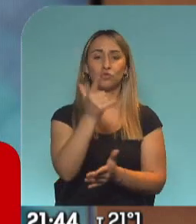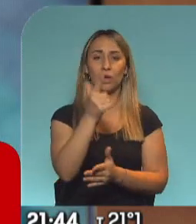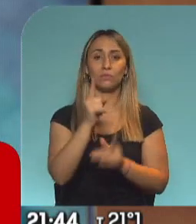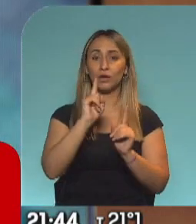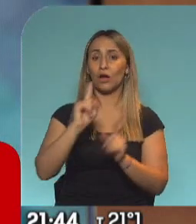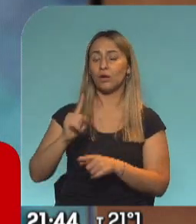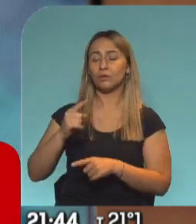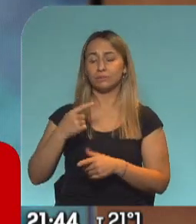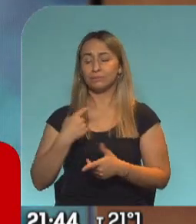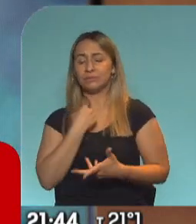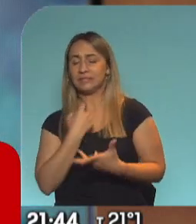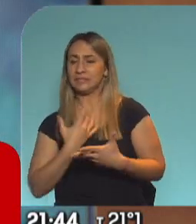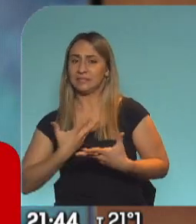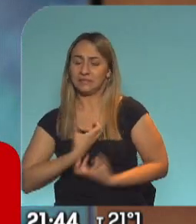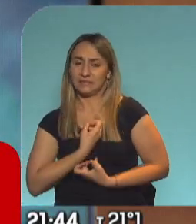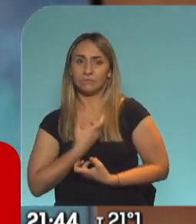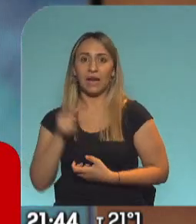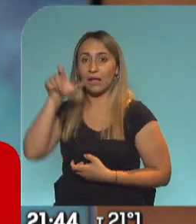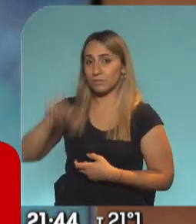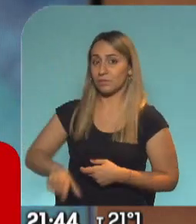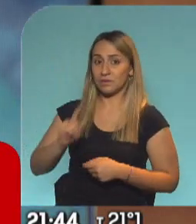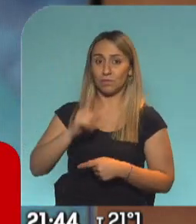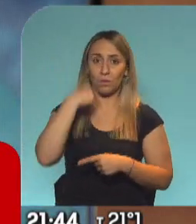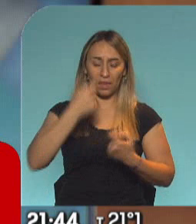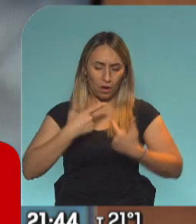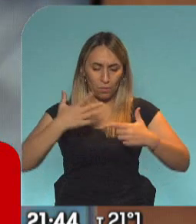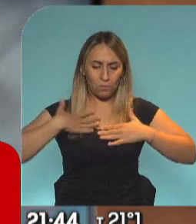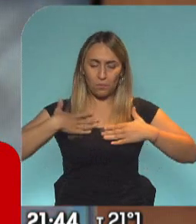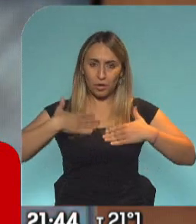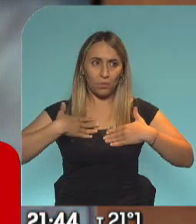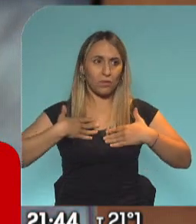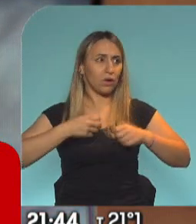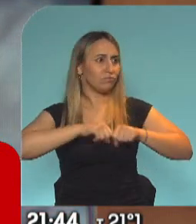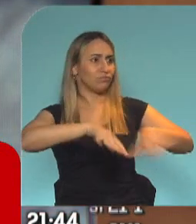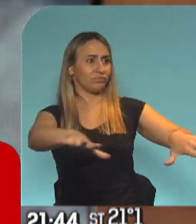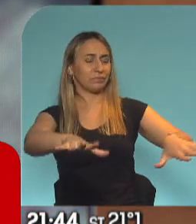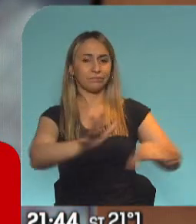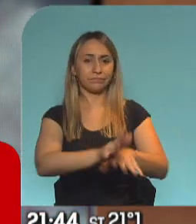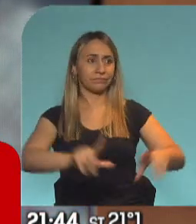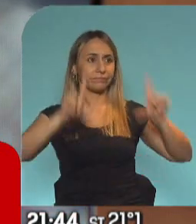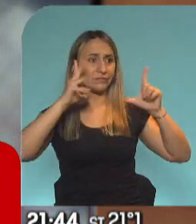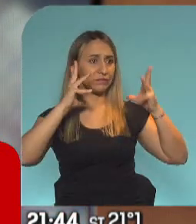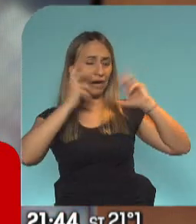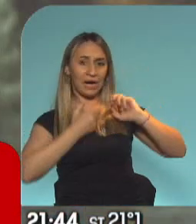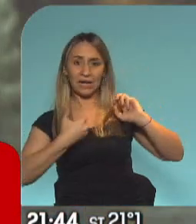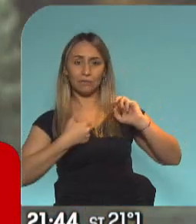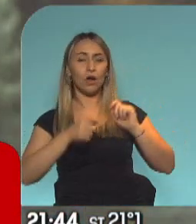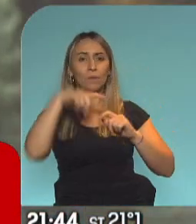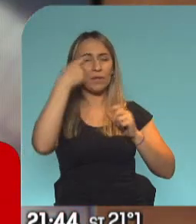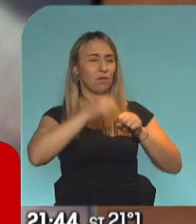para la persona víctima de ese video que circula. Porque hay una suerte de condena social después, cuando se viralizan tanto esos